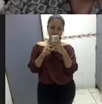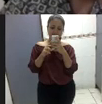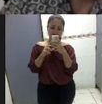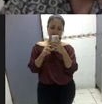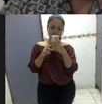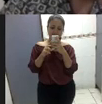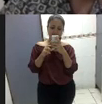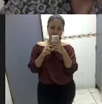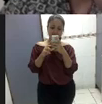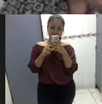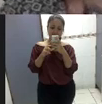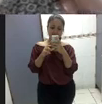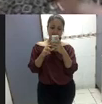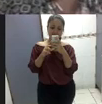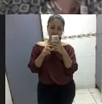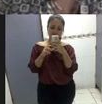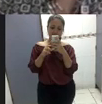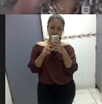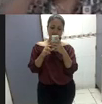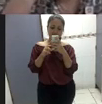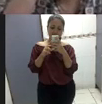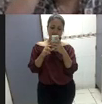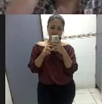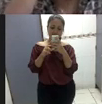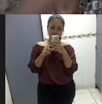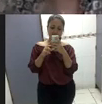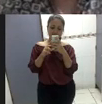We have 2 weeks off. What are you going to do?